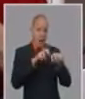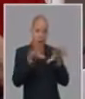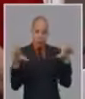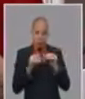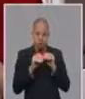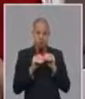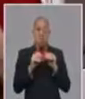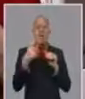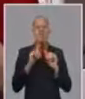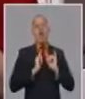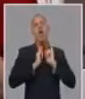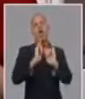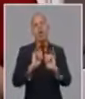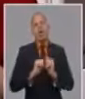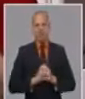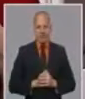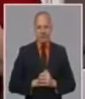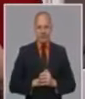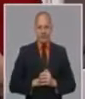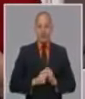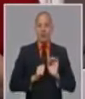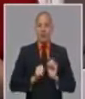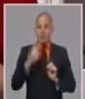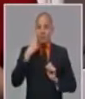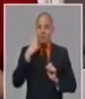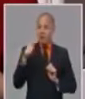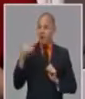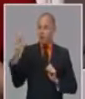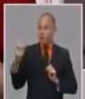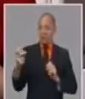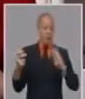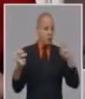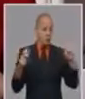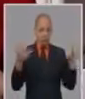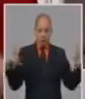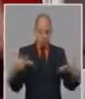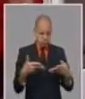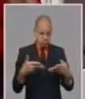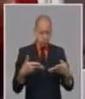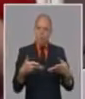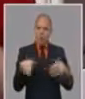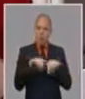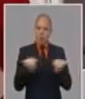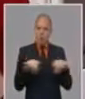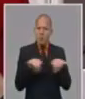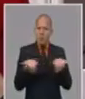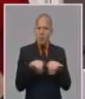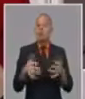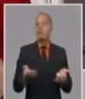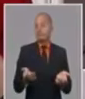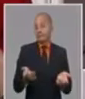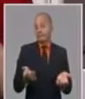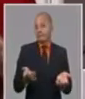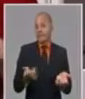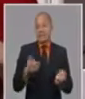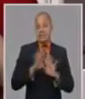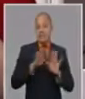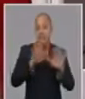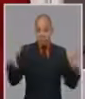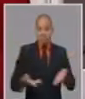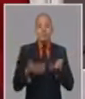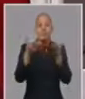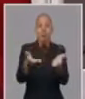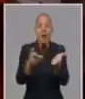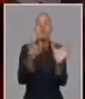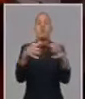resultados muy homogéneos, muy comunes, porque están viendo prácticamente las mismas cosas. La estamos llevando al Comité de Innovación y la estamos